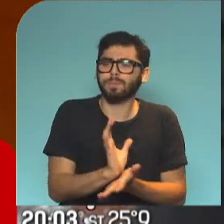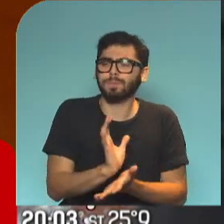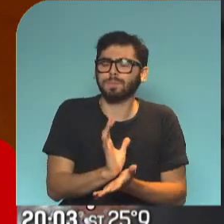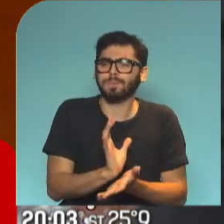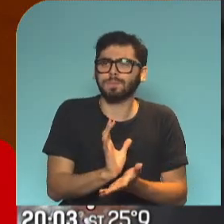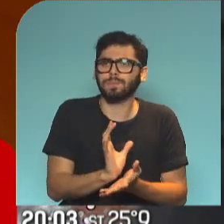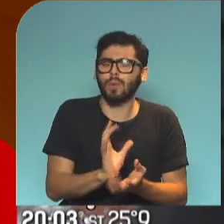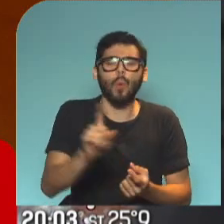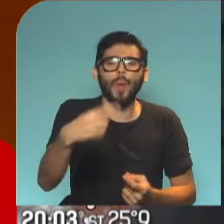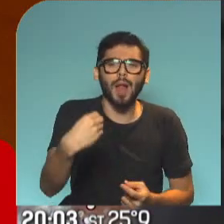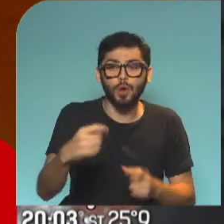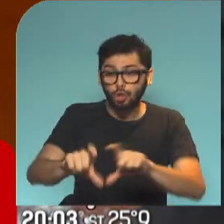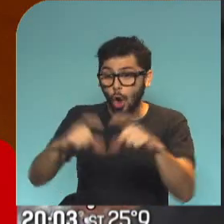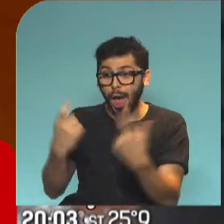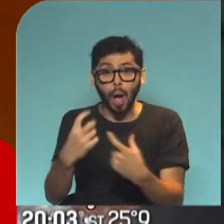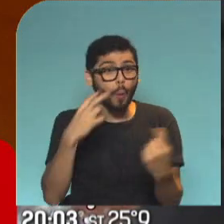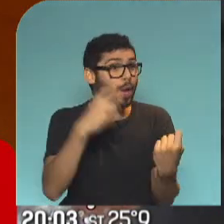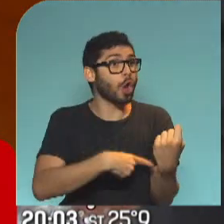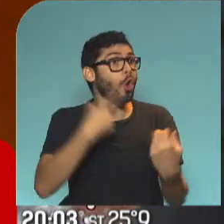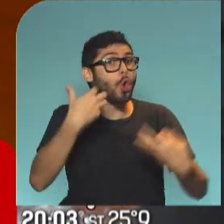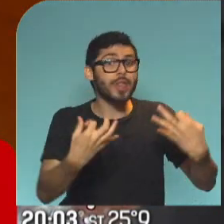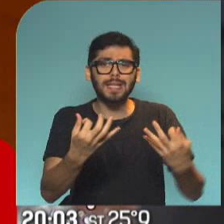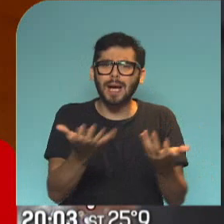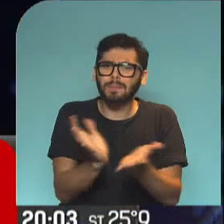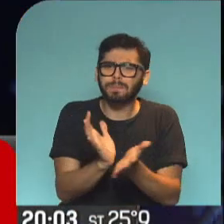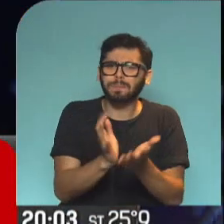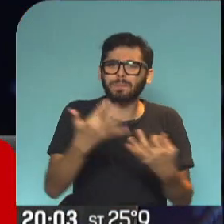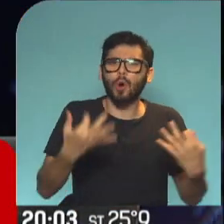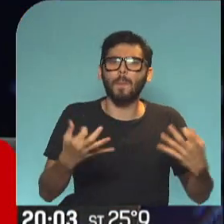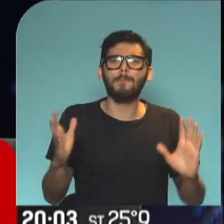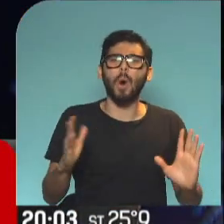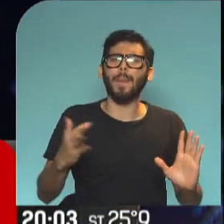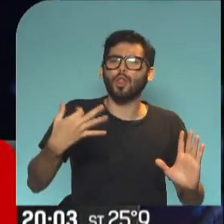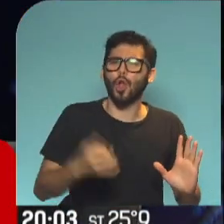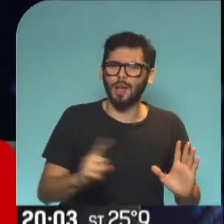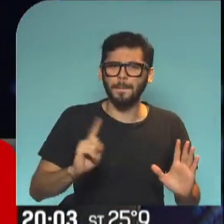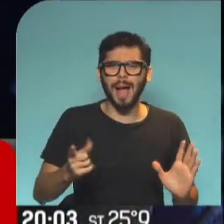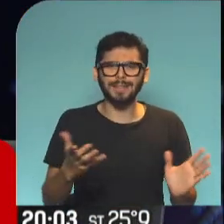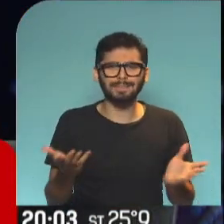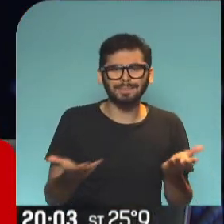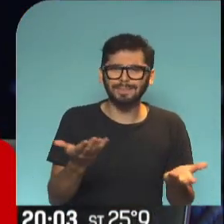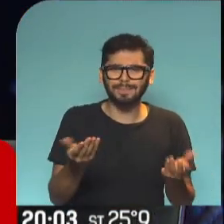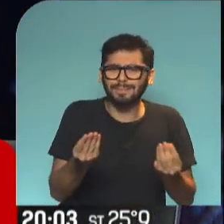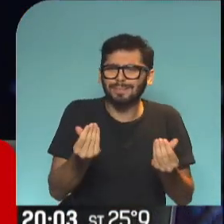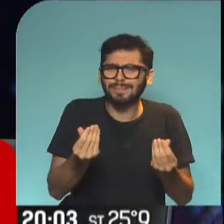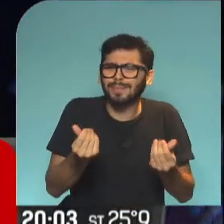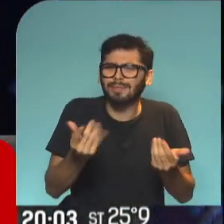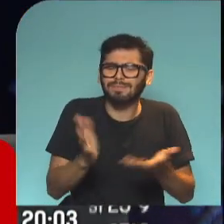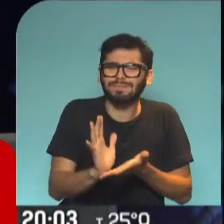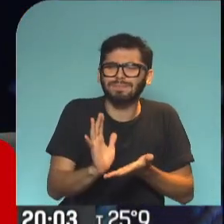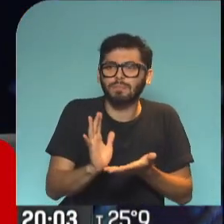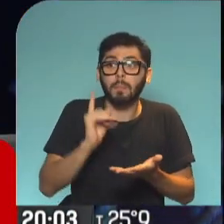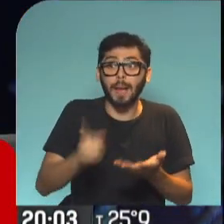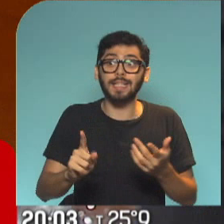sociedad la percibe lejana la justicia no está en un buen momento pero también la incidencia de los medios es un tema que debemos